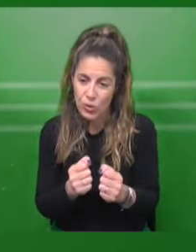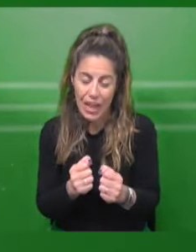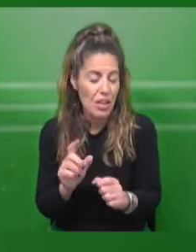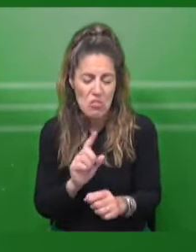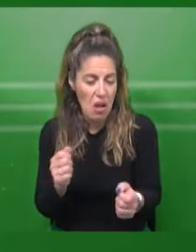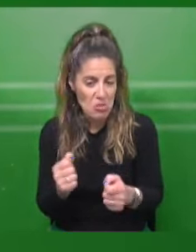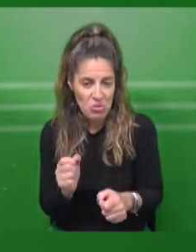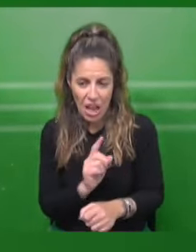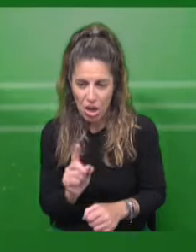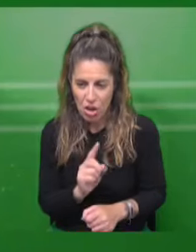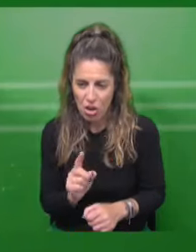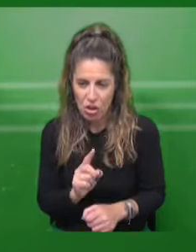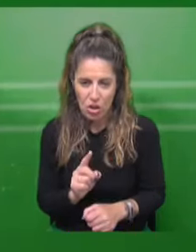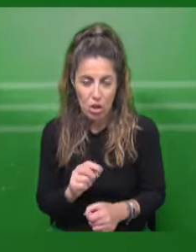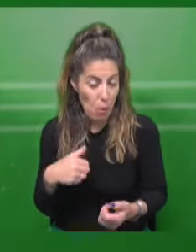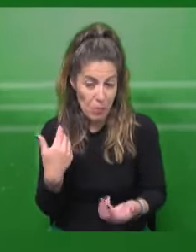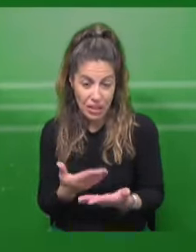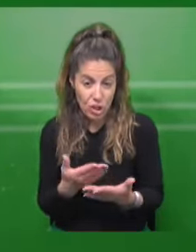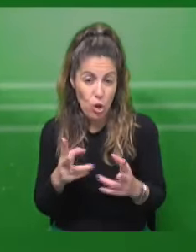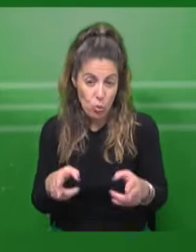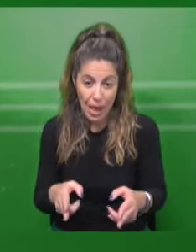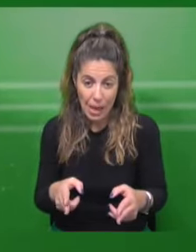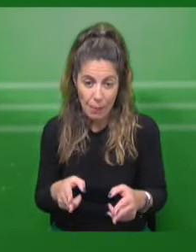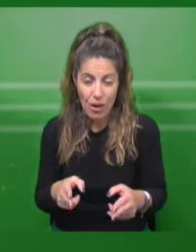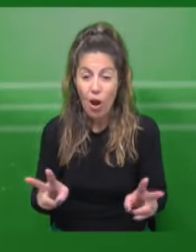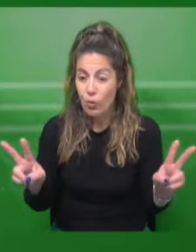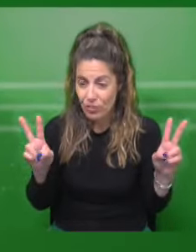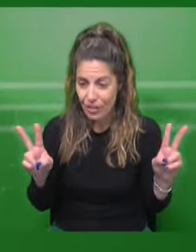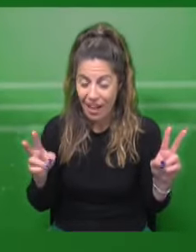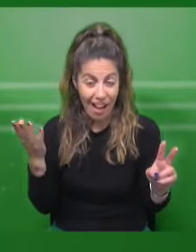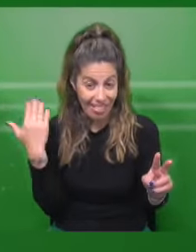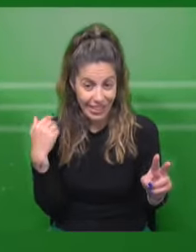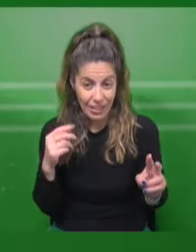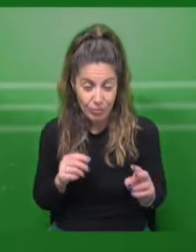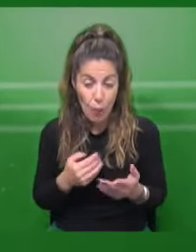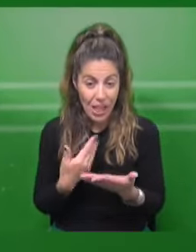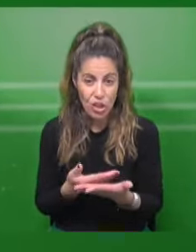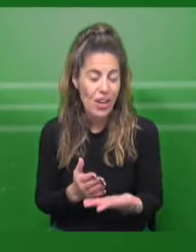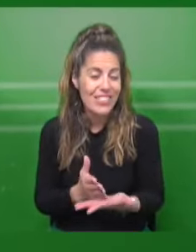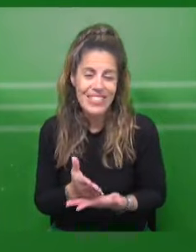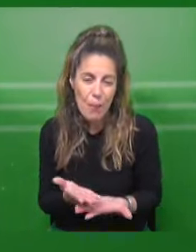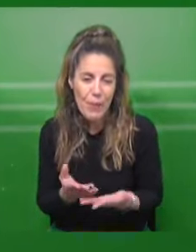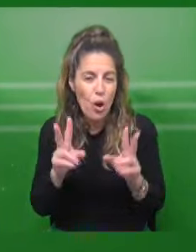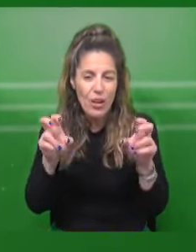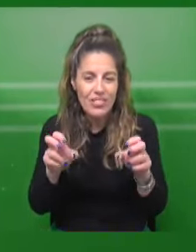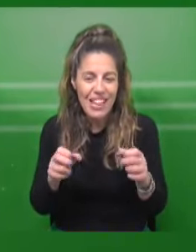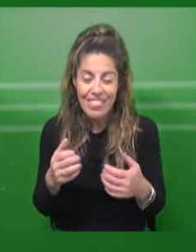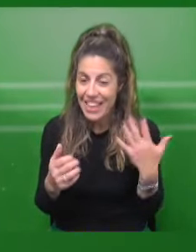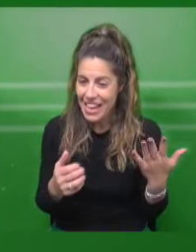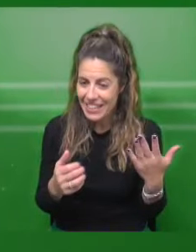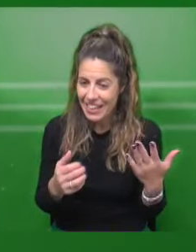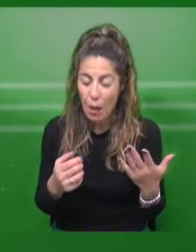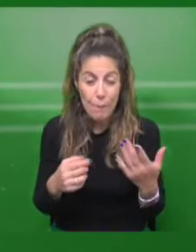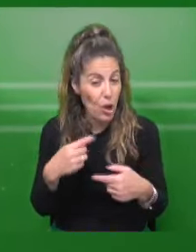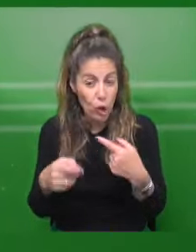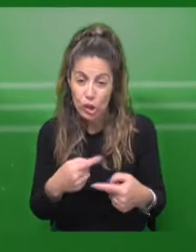asustar es lo planteó en una época Wilson Ferrari aldunate entonces quedó siempre como una Consigna de la izquierda pero en realidad